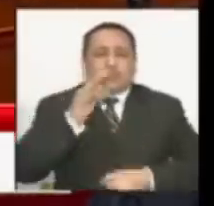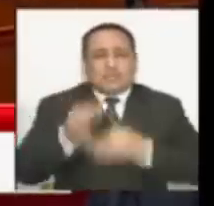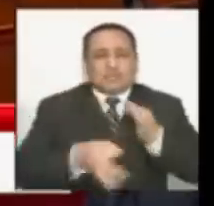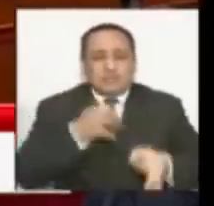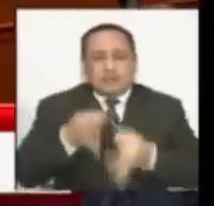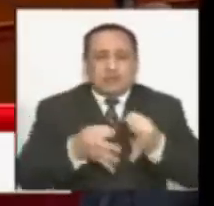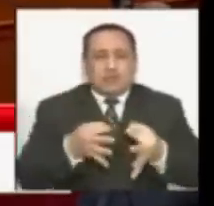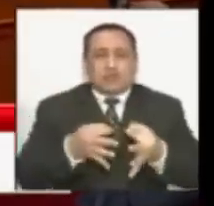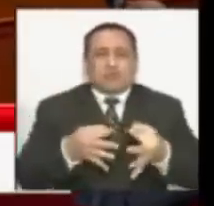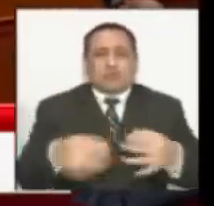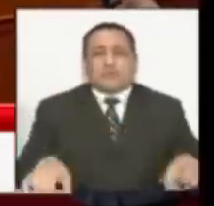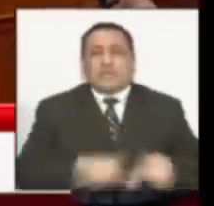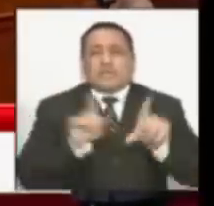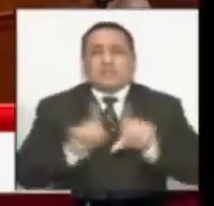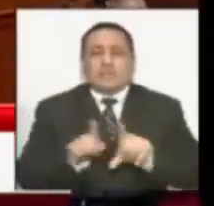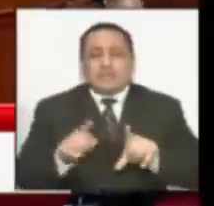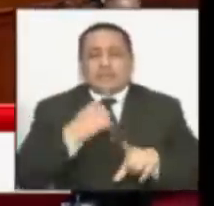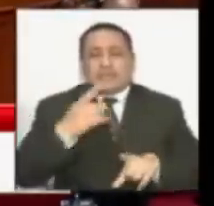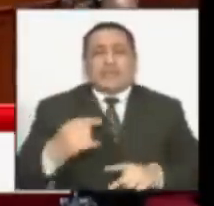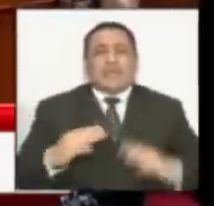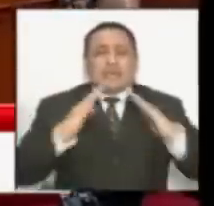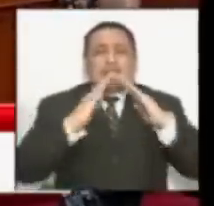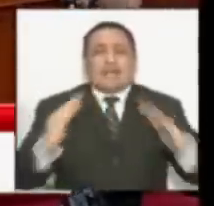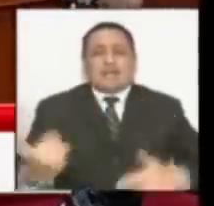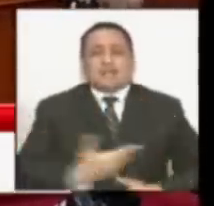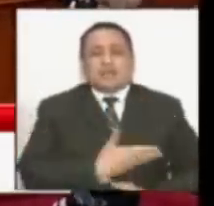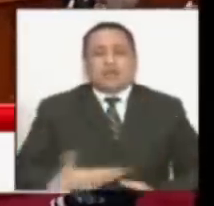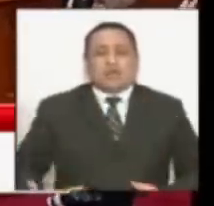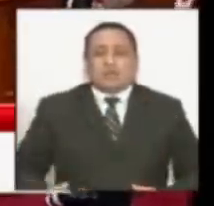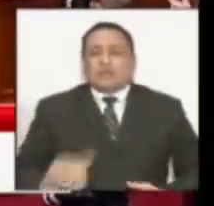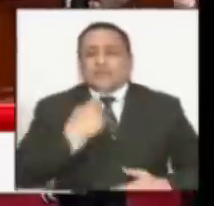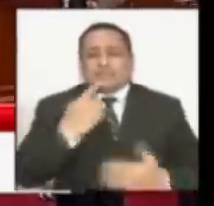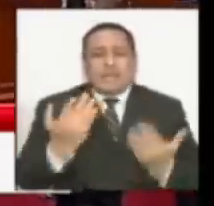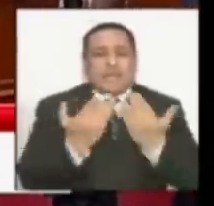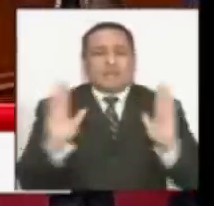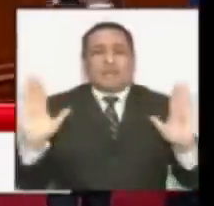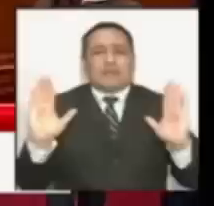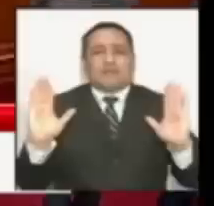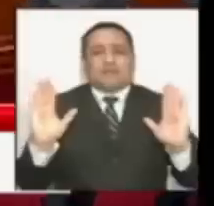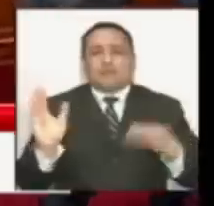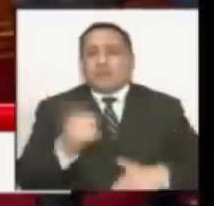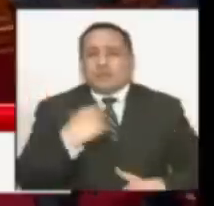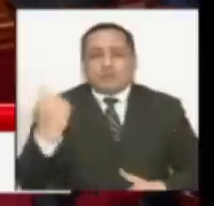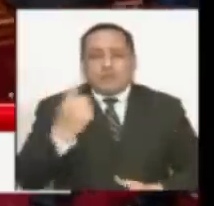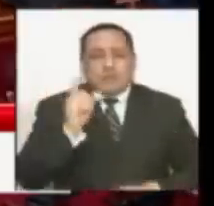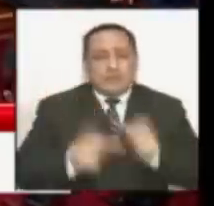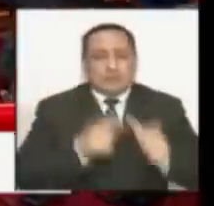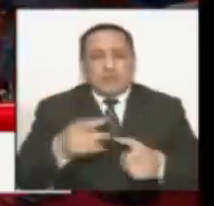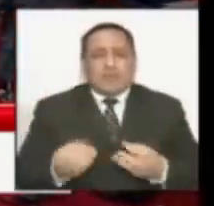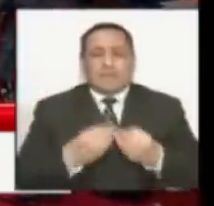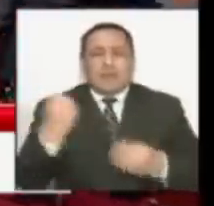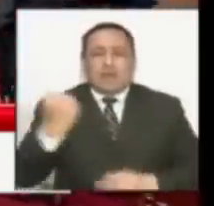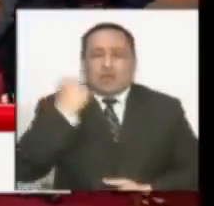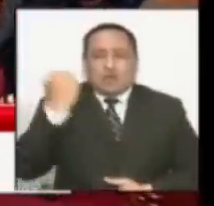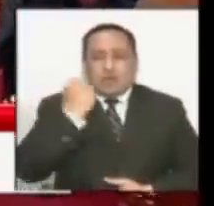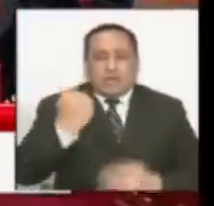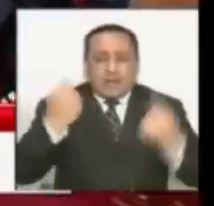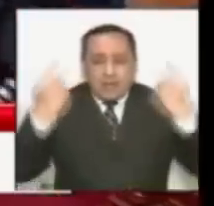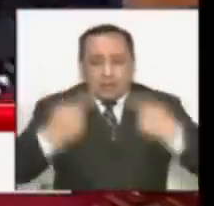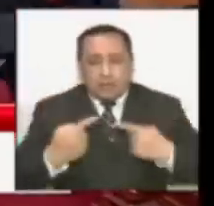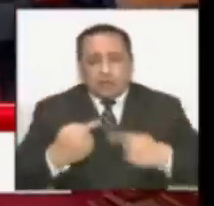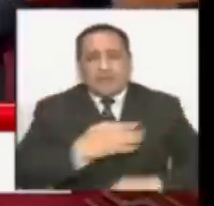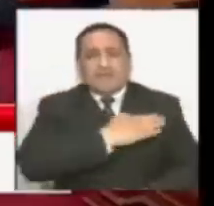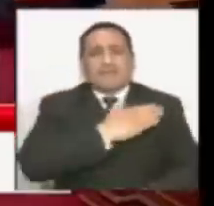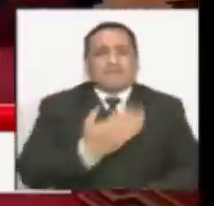primeras palabras de Sagasti como titular del Parlamento, que marcaba un estilo con cercanía y empatía a la